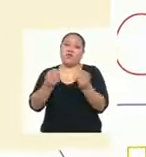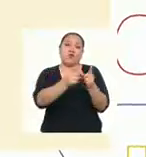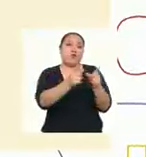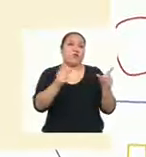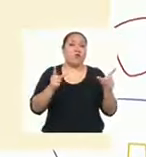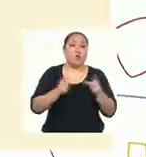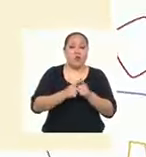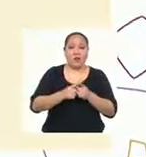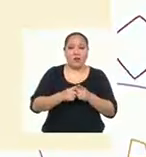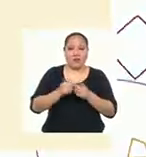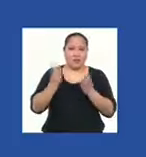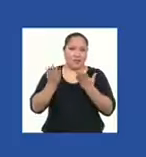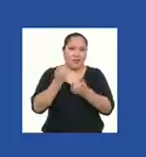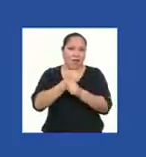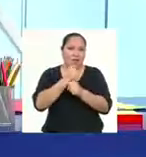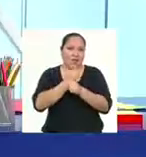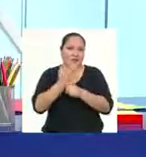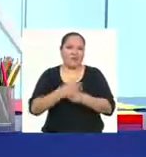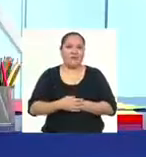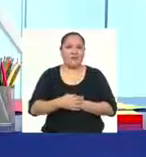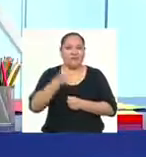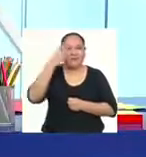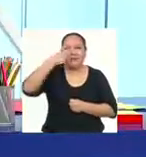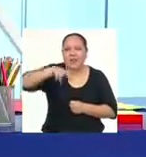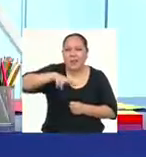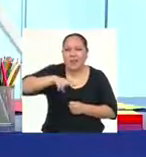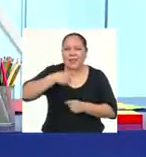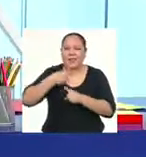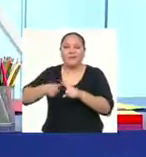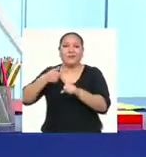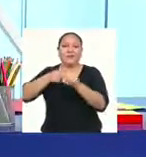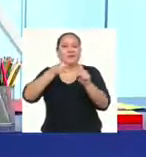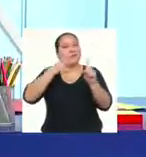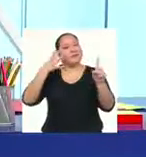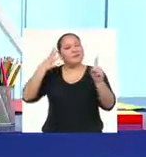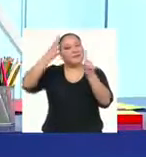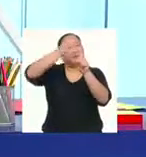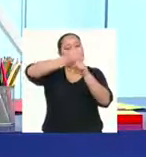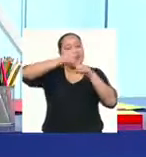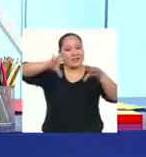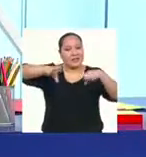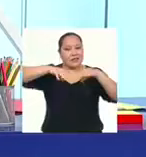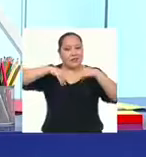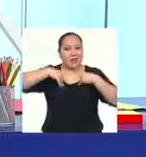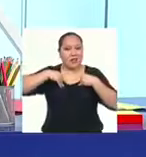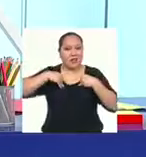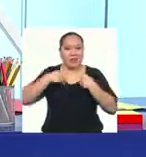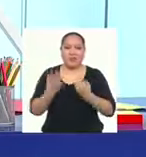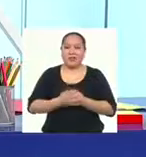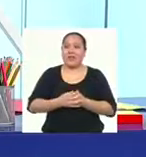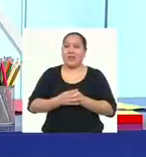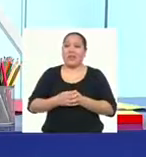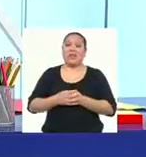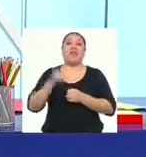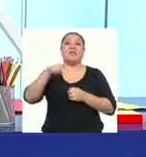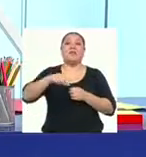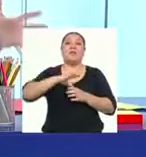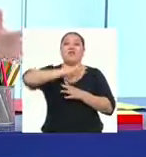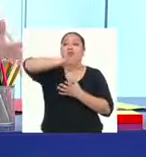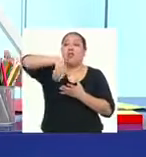productivos. ¿Se dan cuenta? Nuestra diversidad nos ha llevado a ser reconocidos a nivel internacional.